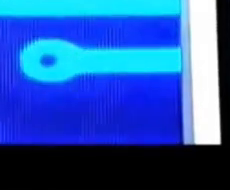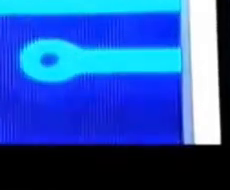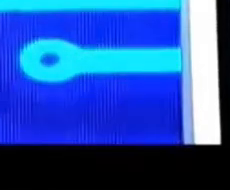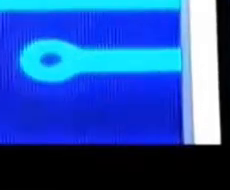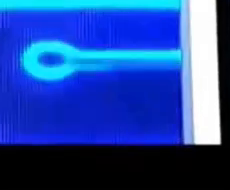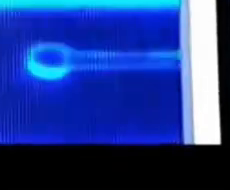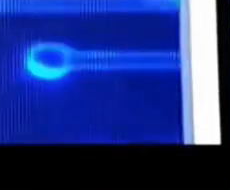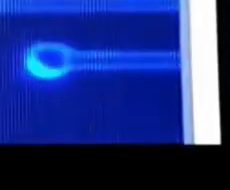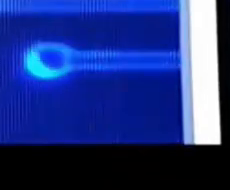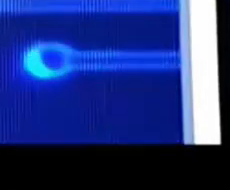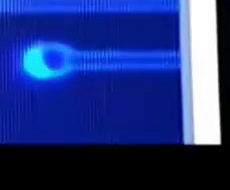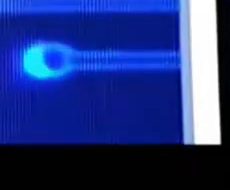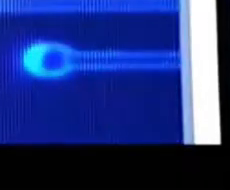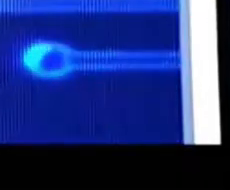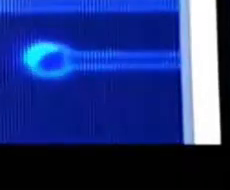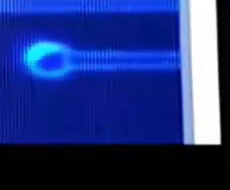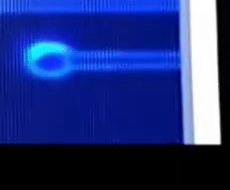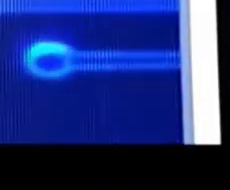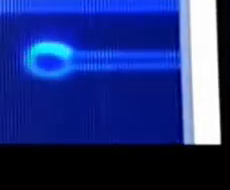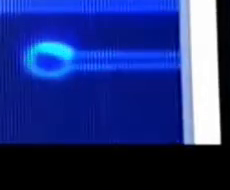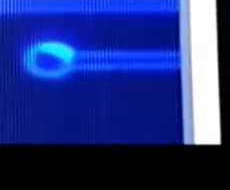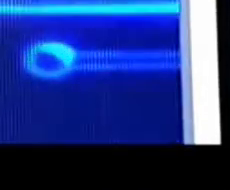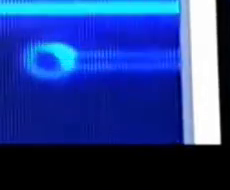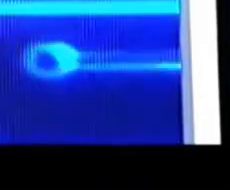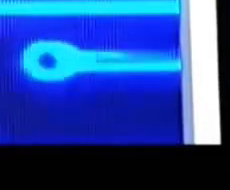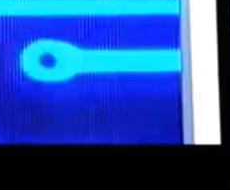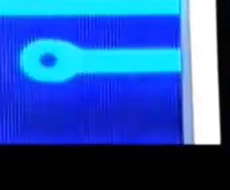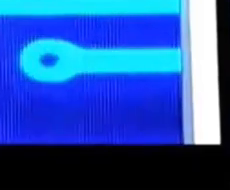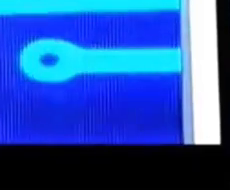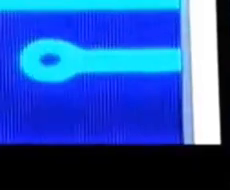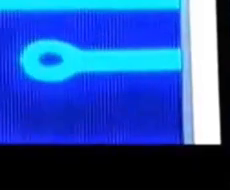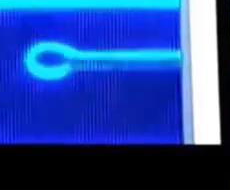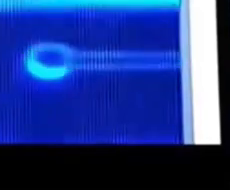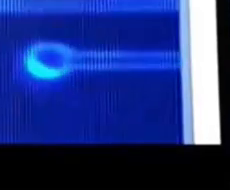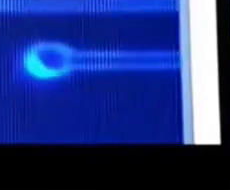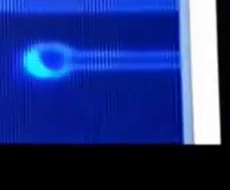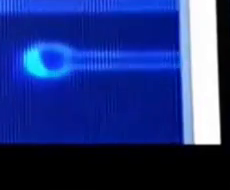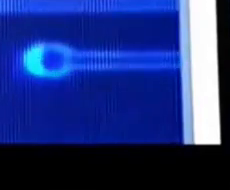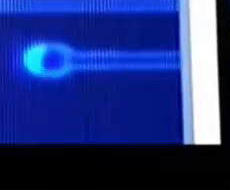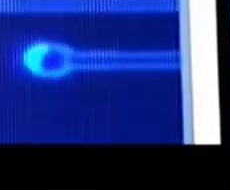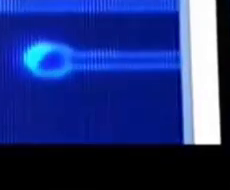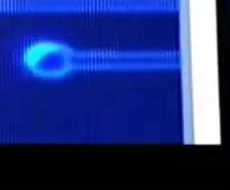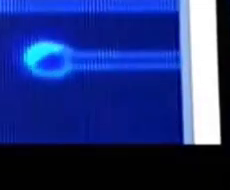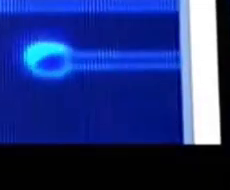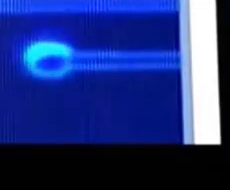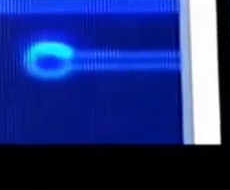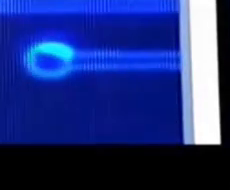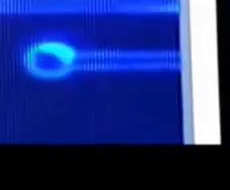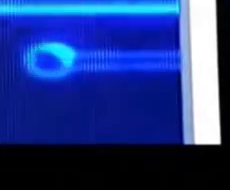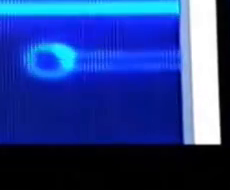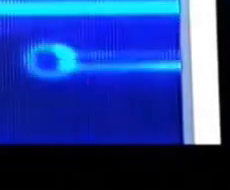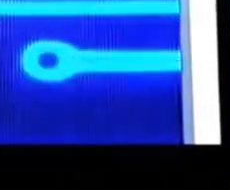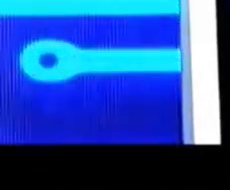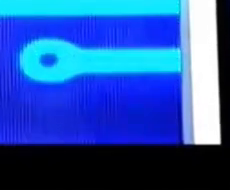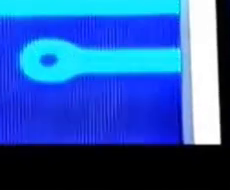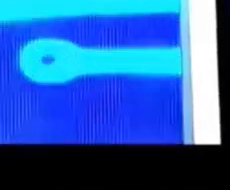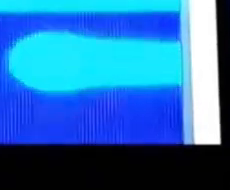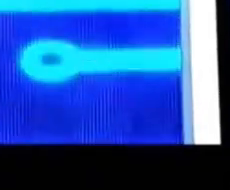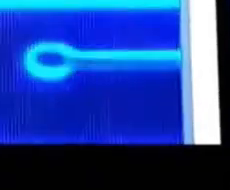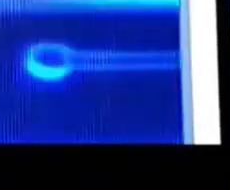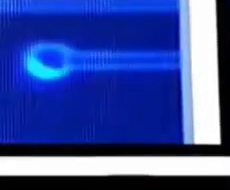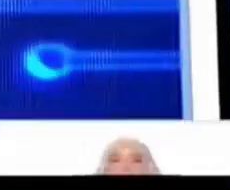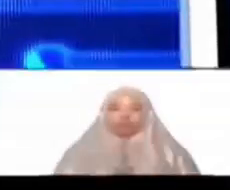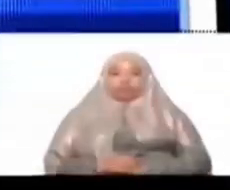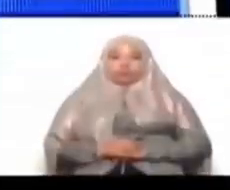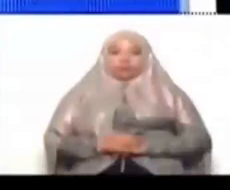día de su inscripción como candidato, no hay manera de que niegue la evidencia, la presencia de